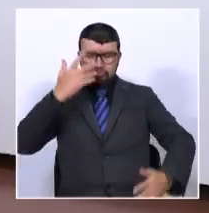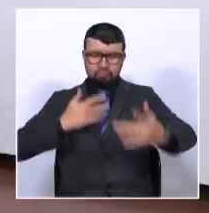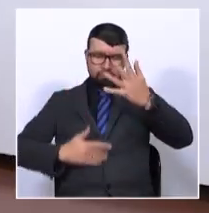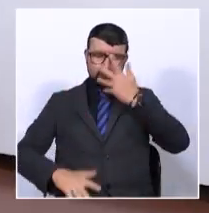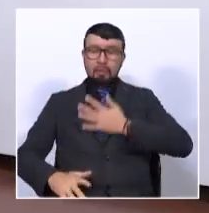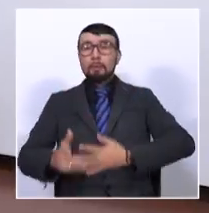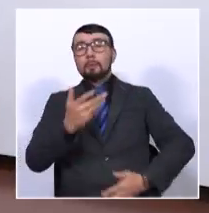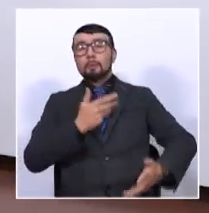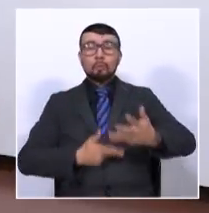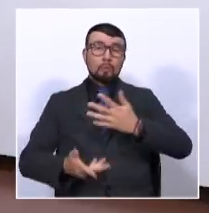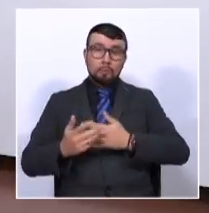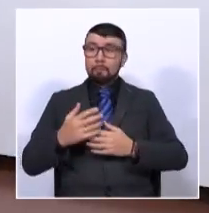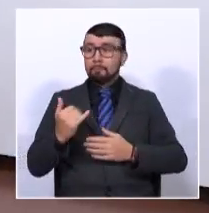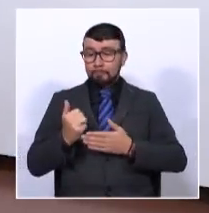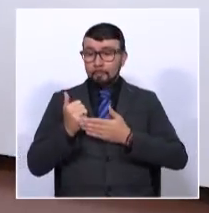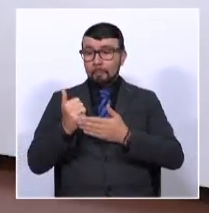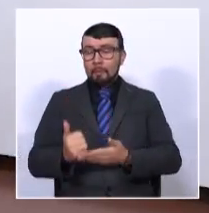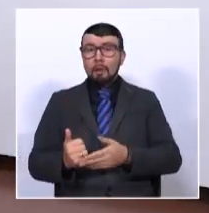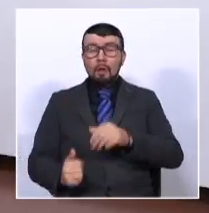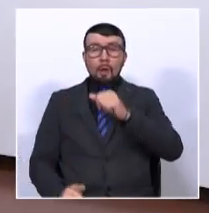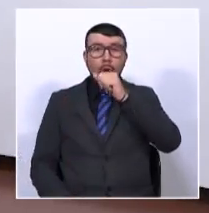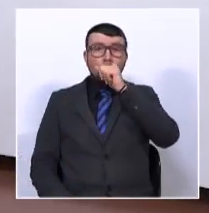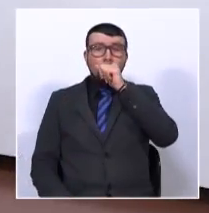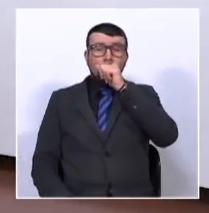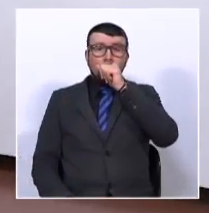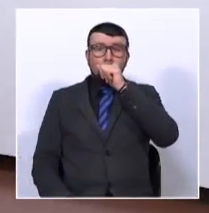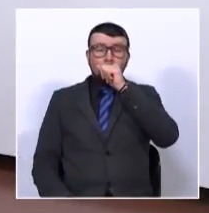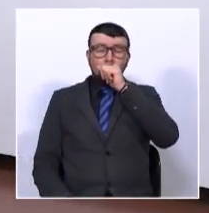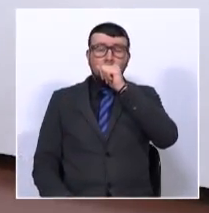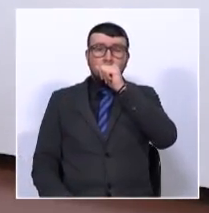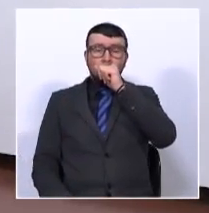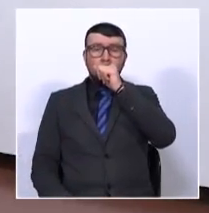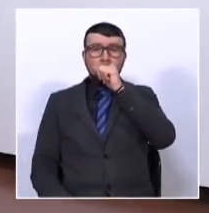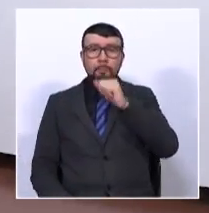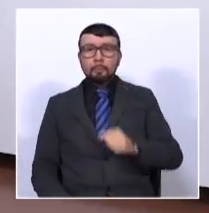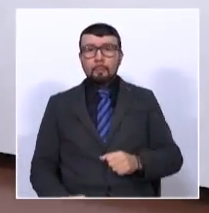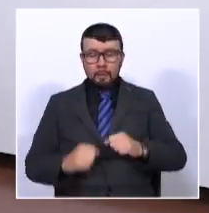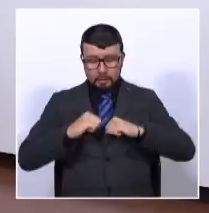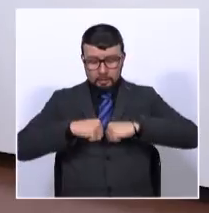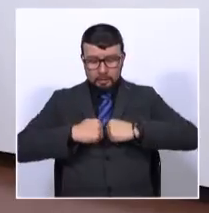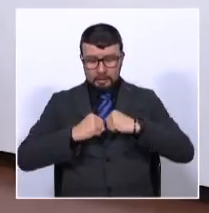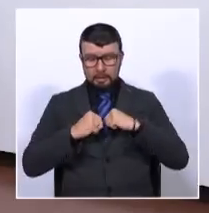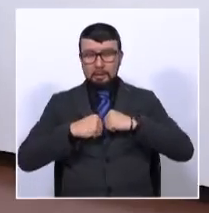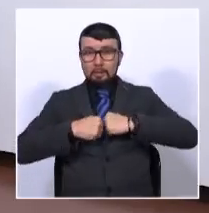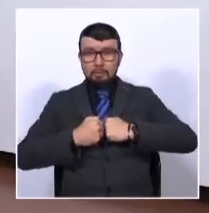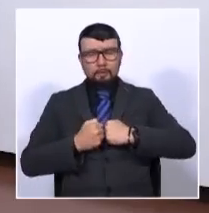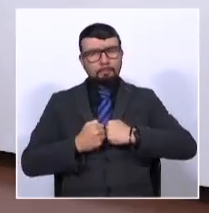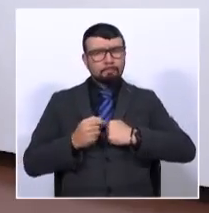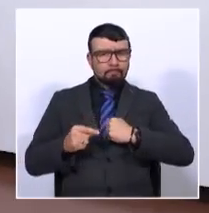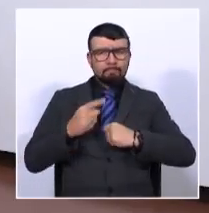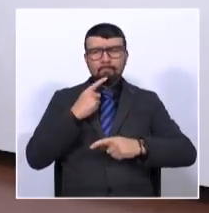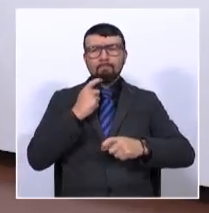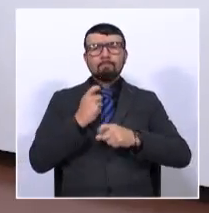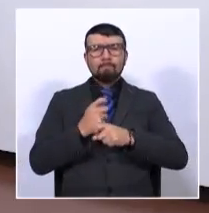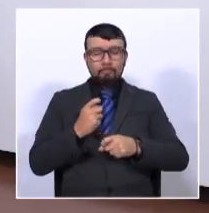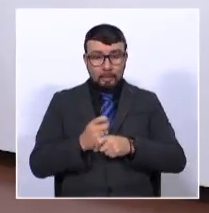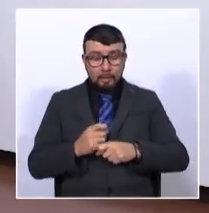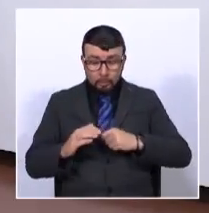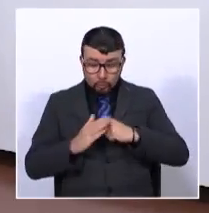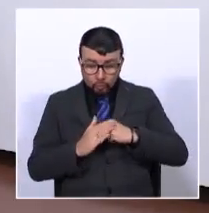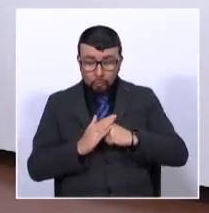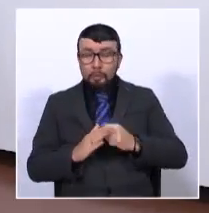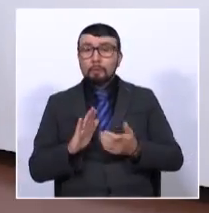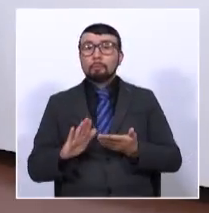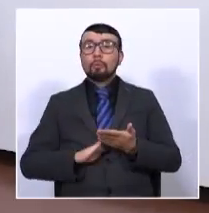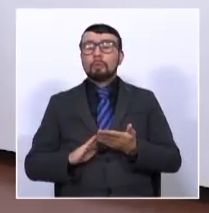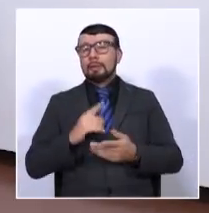elementos, los tejidos. El cartílago es de difícil nutrición. Nosotros, eso es otra cosa importante que me viene a la